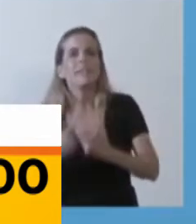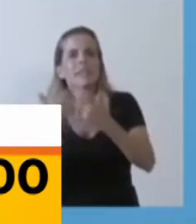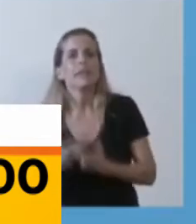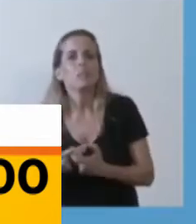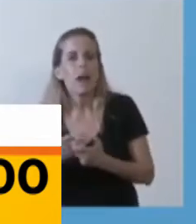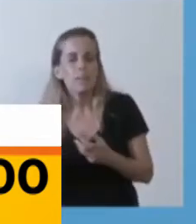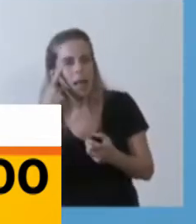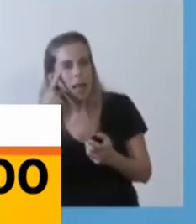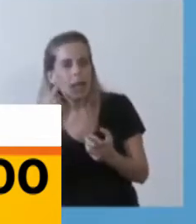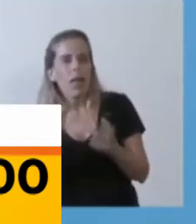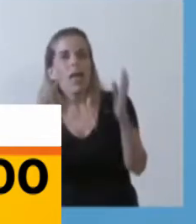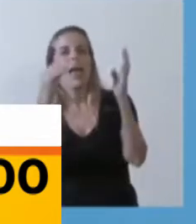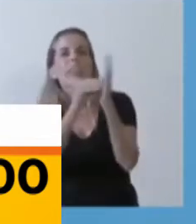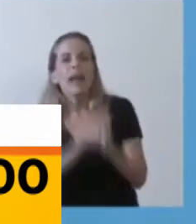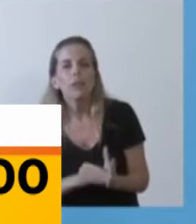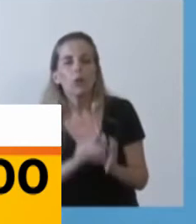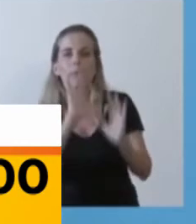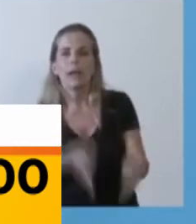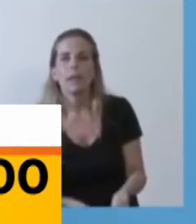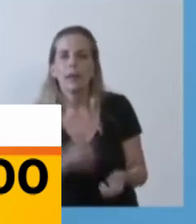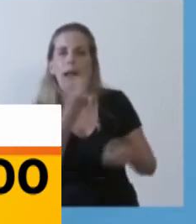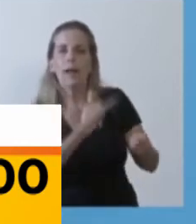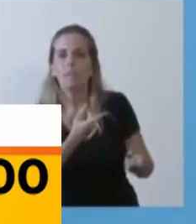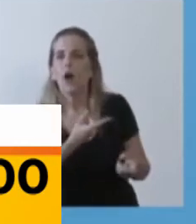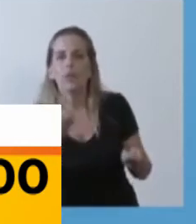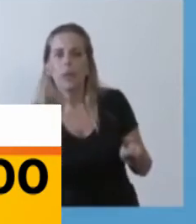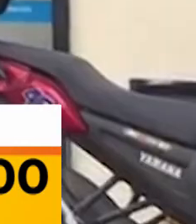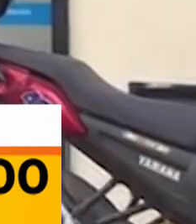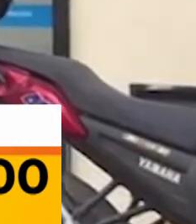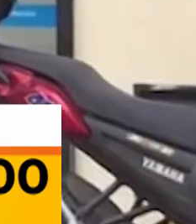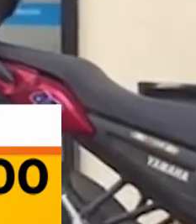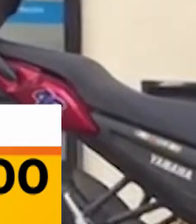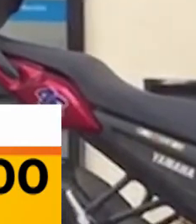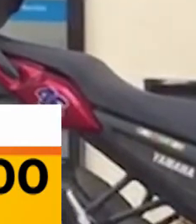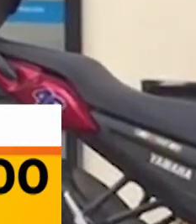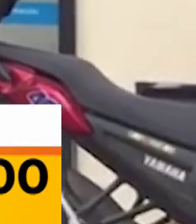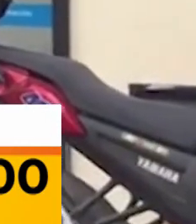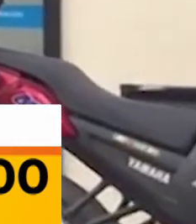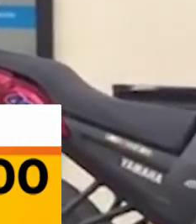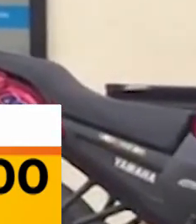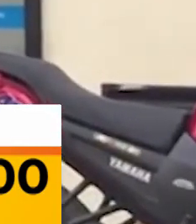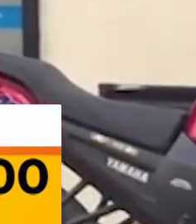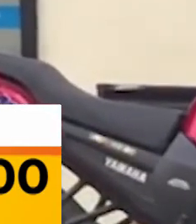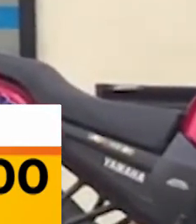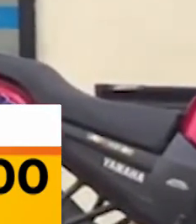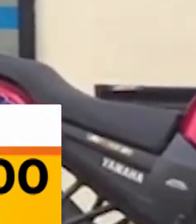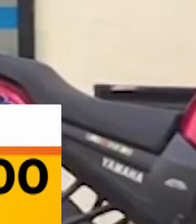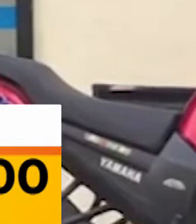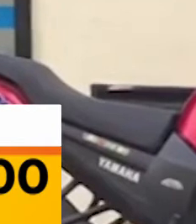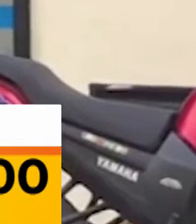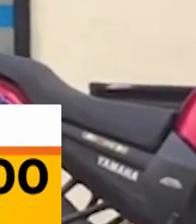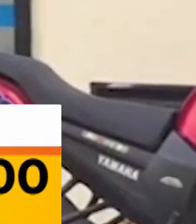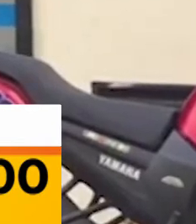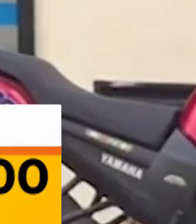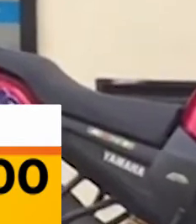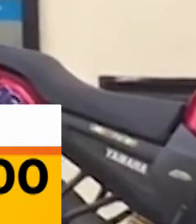de datos y de domicilios, que lo vamos a anunciar mañana, un sistema para validar los datos de las personas